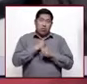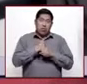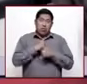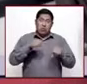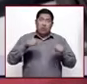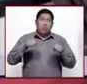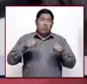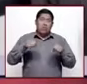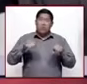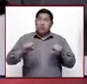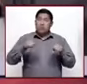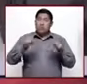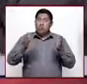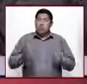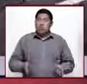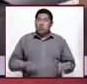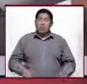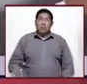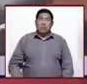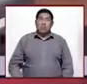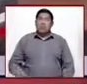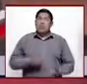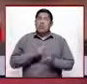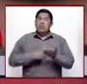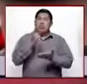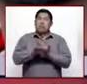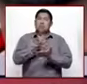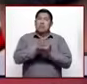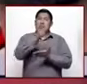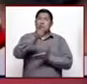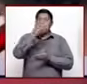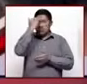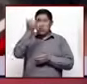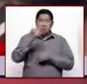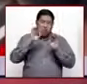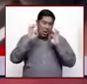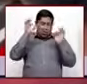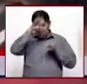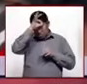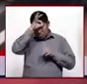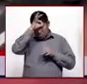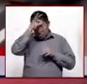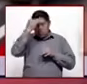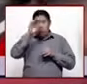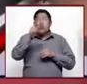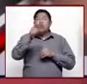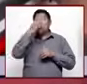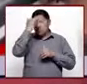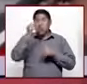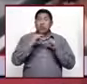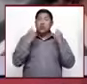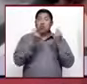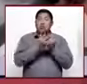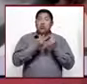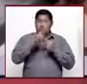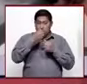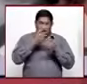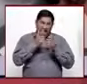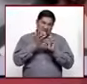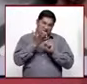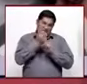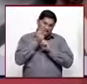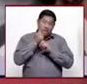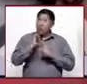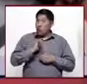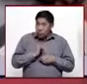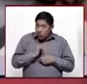motista. ¿Ya? Nada más. ¿Sabe de qué se le está acusando? No sé nada. Dicen que usted pertenece a una banda criminal de... Diga, ¿cómo va?